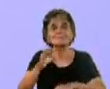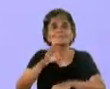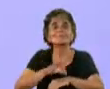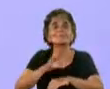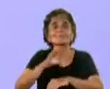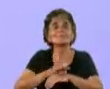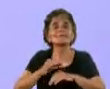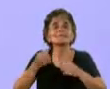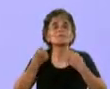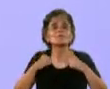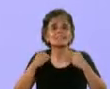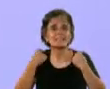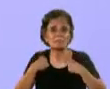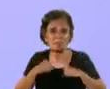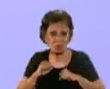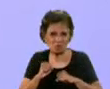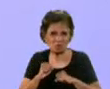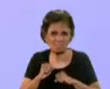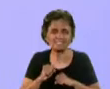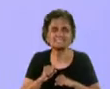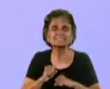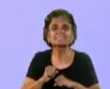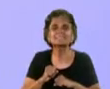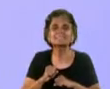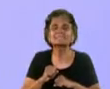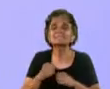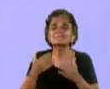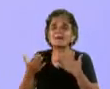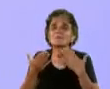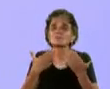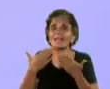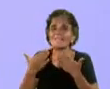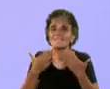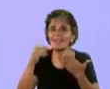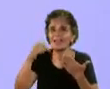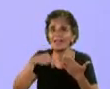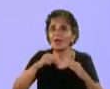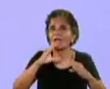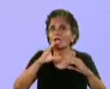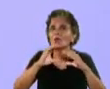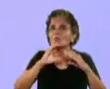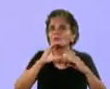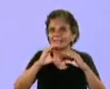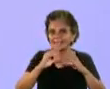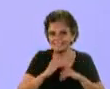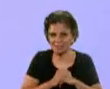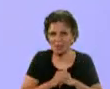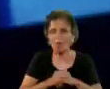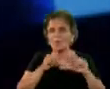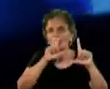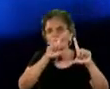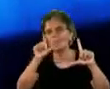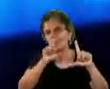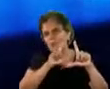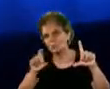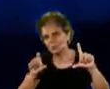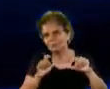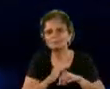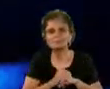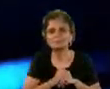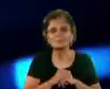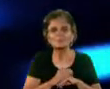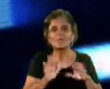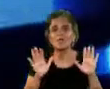médico deportólogo Porporato, a quien tenemos en comunicación en este momento vía Zoom. Doctor, ¿cómo le va?